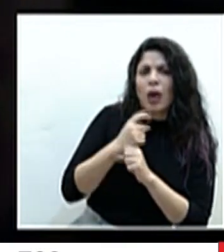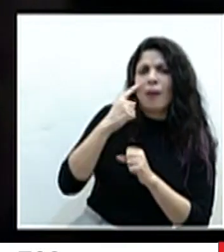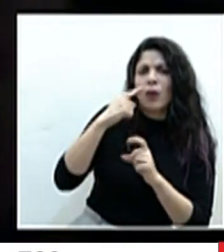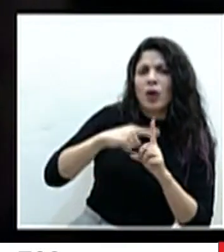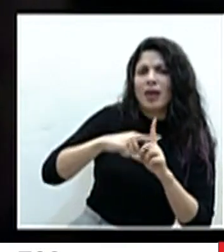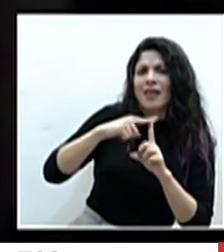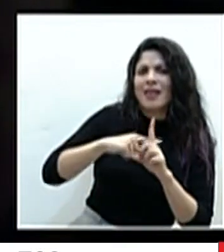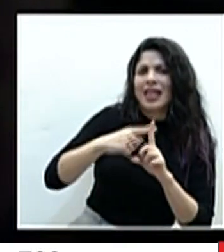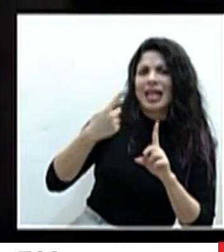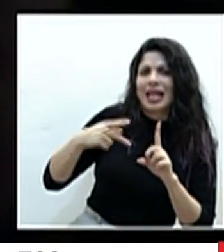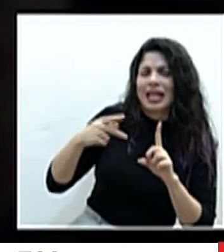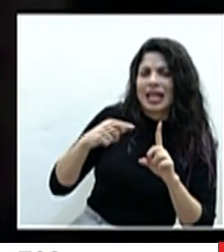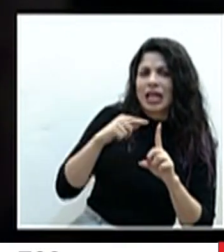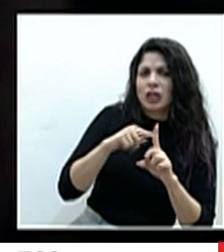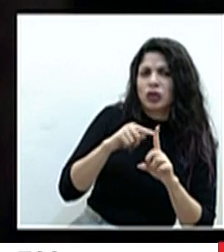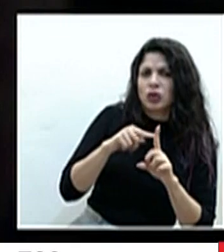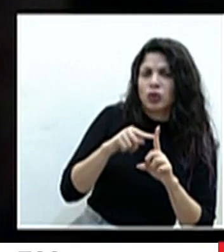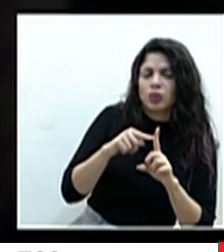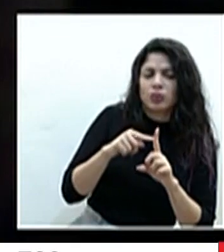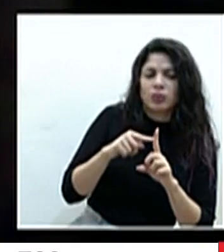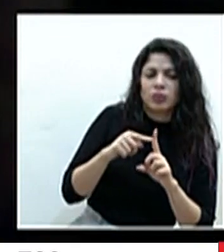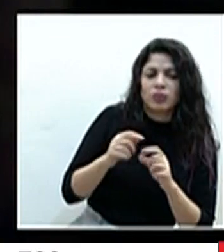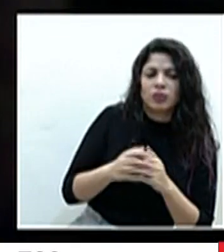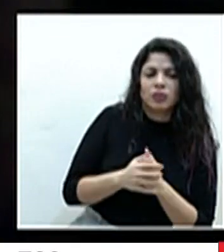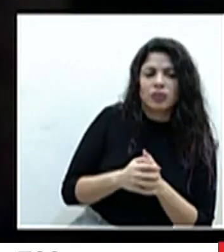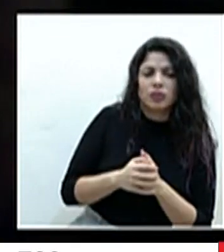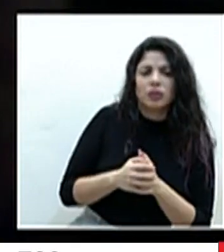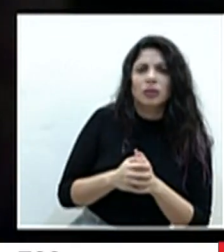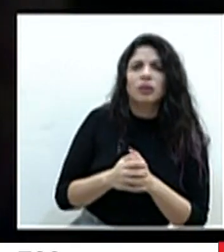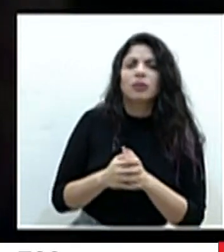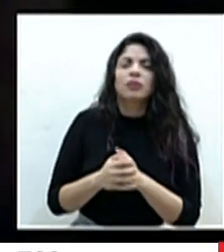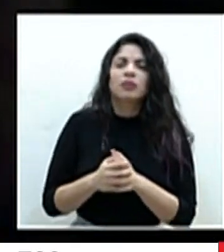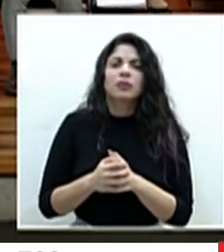que dados los cambios en Hacienda no nos han tratado bien en las últimas semanas.